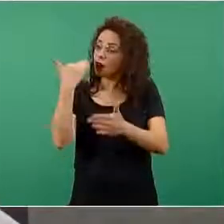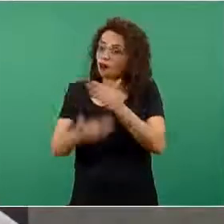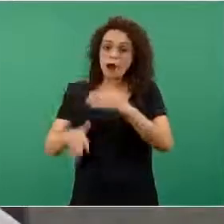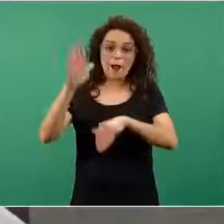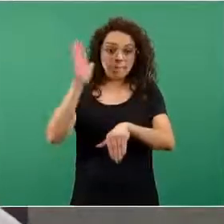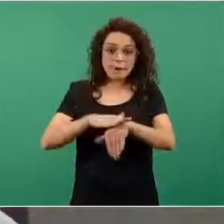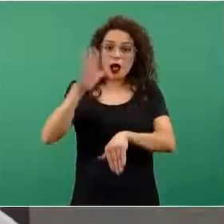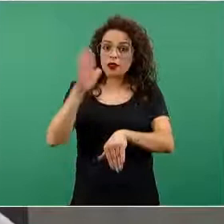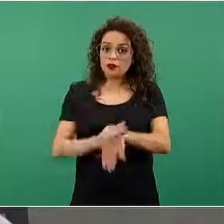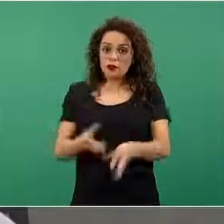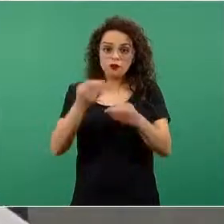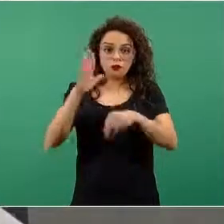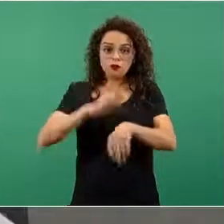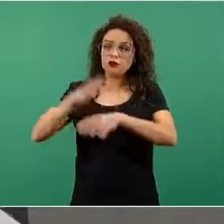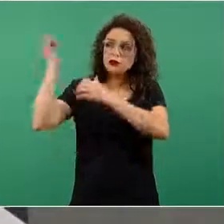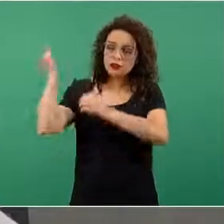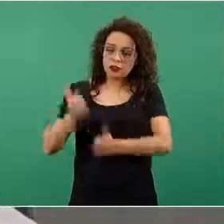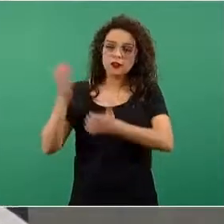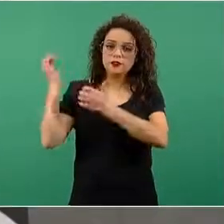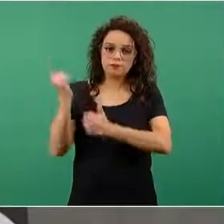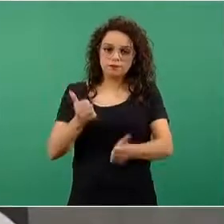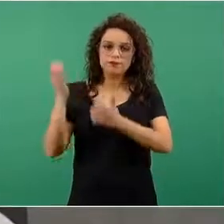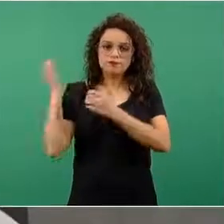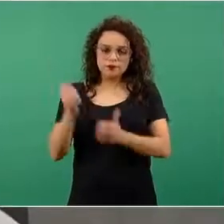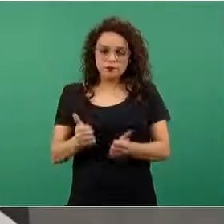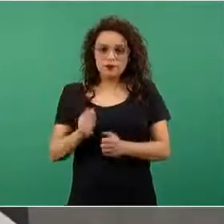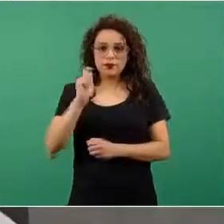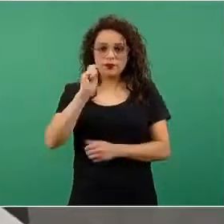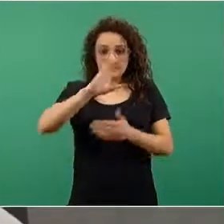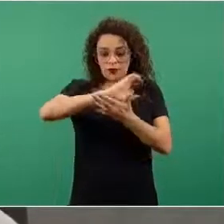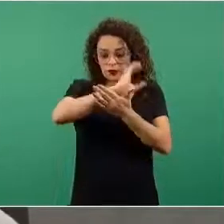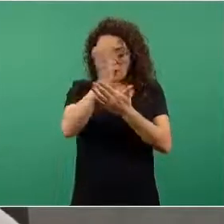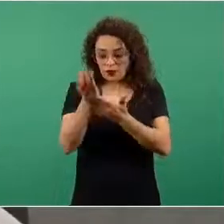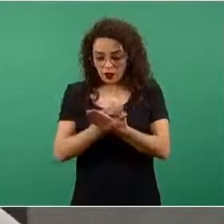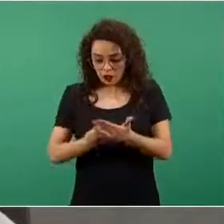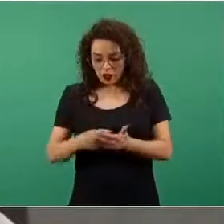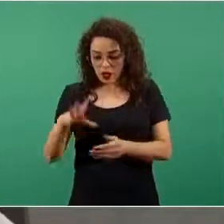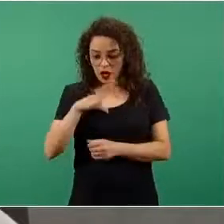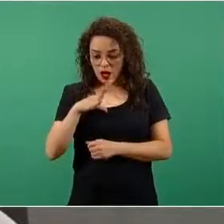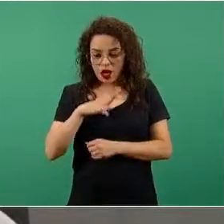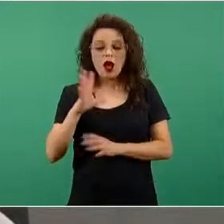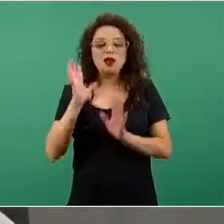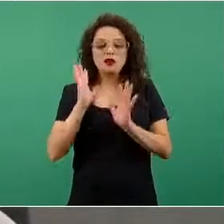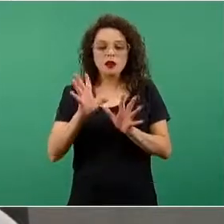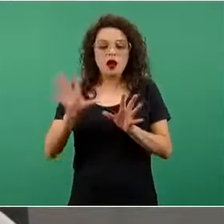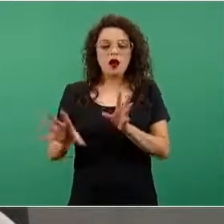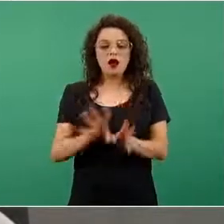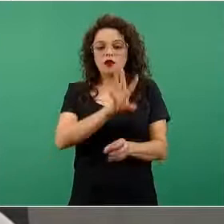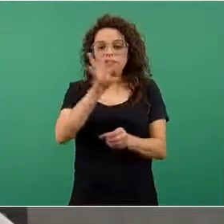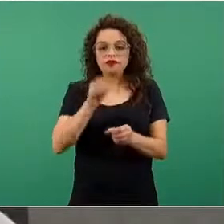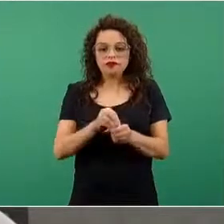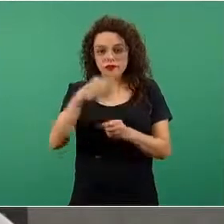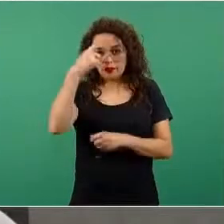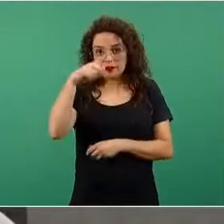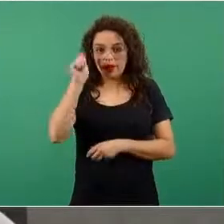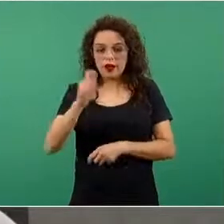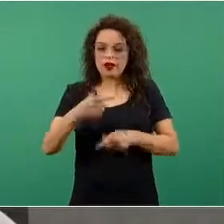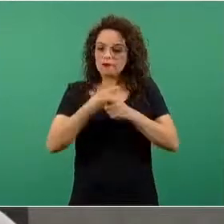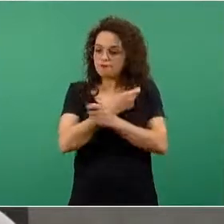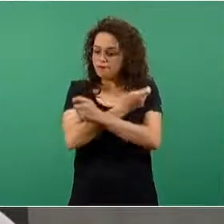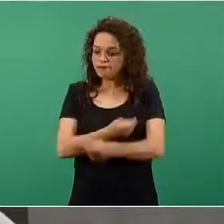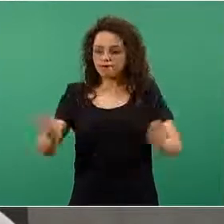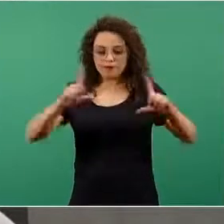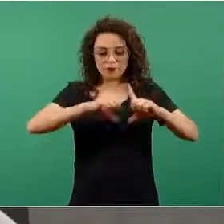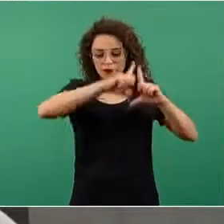Muchas más. Como hemos dicho, en términos de los contratos, tenemos ya completa la dotación para cubrir a toda la